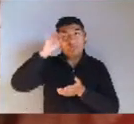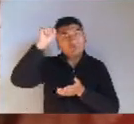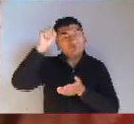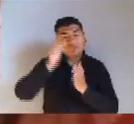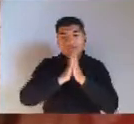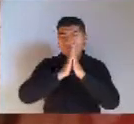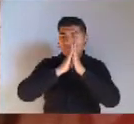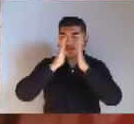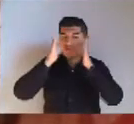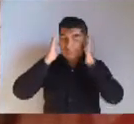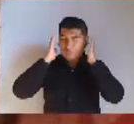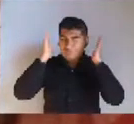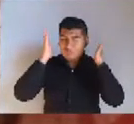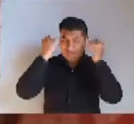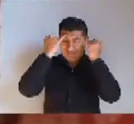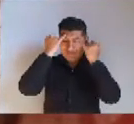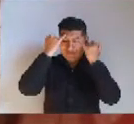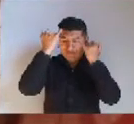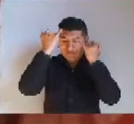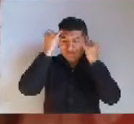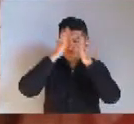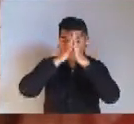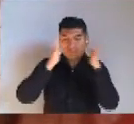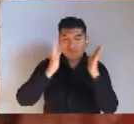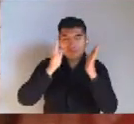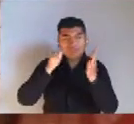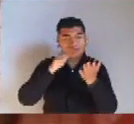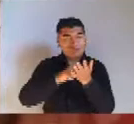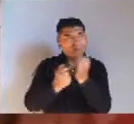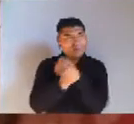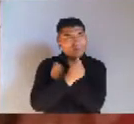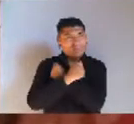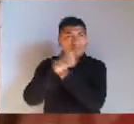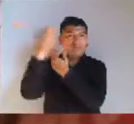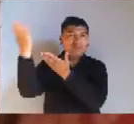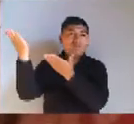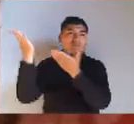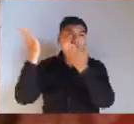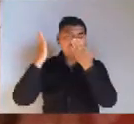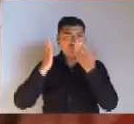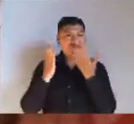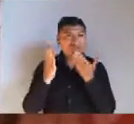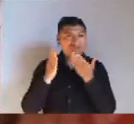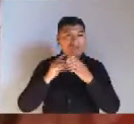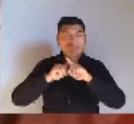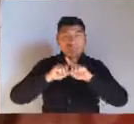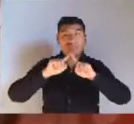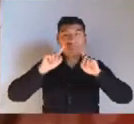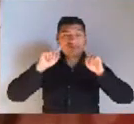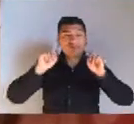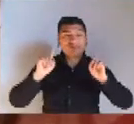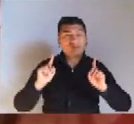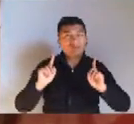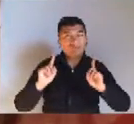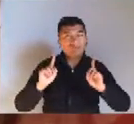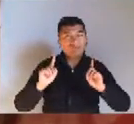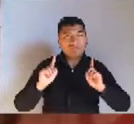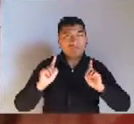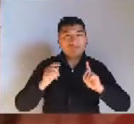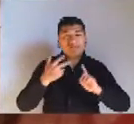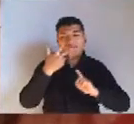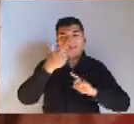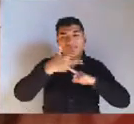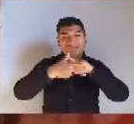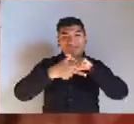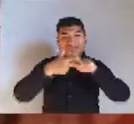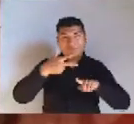tan imaginable en relación a ese amor que nos brinda, pero tocó tres puntos,